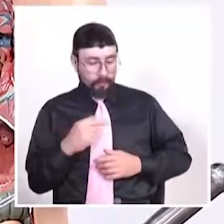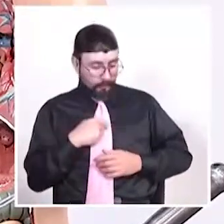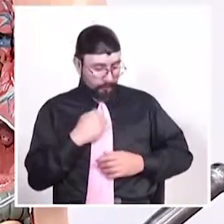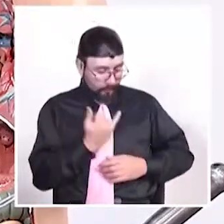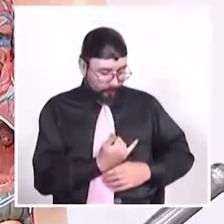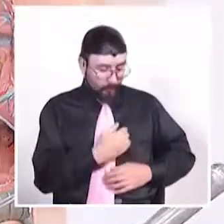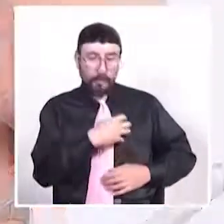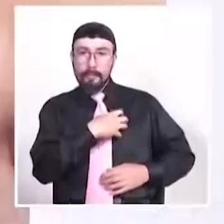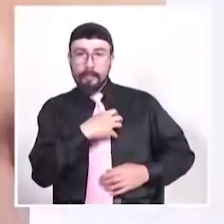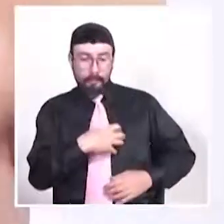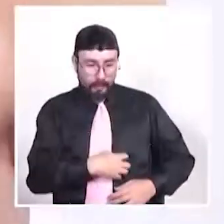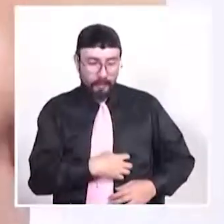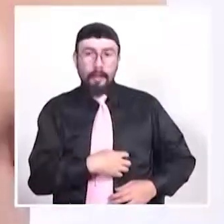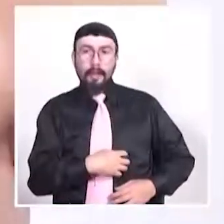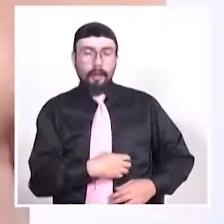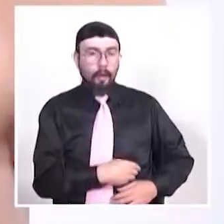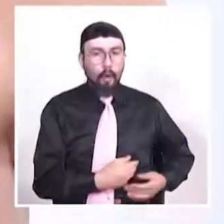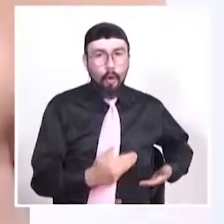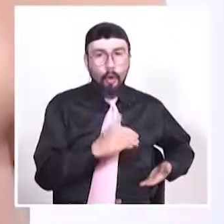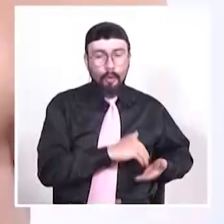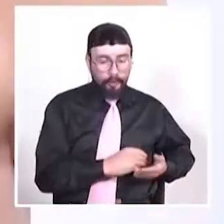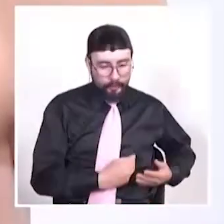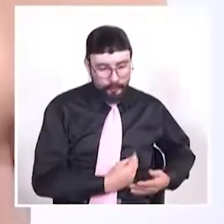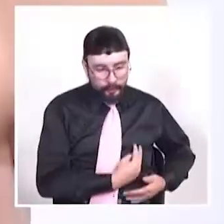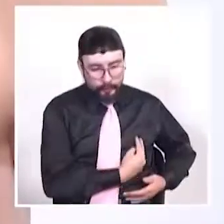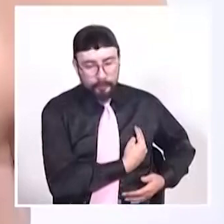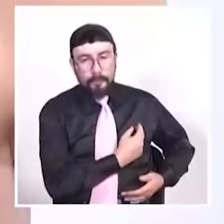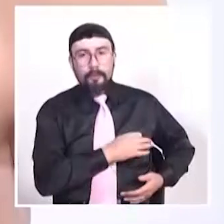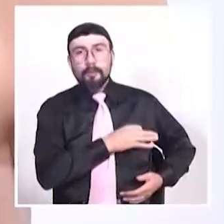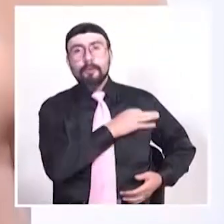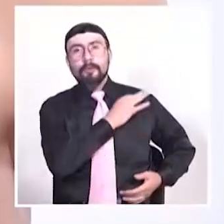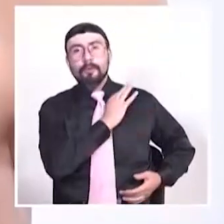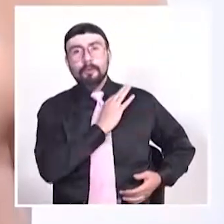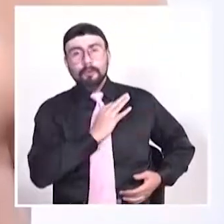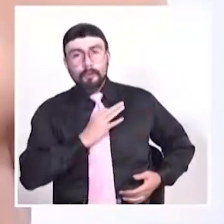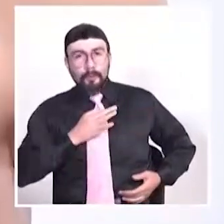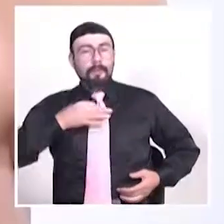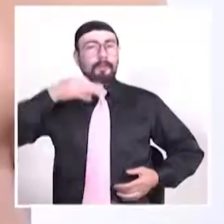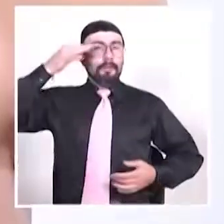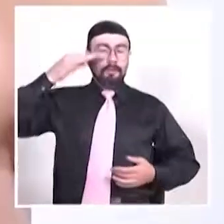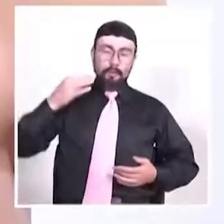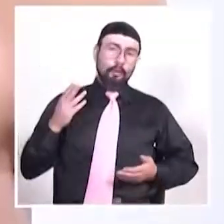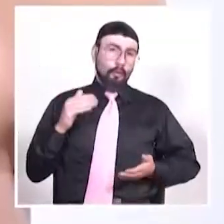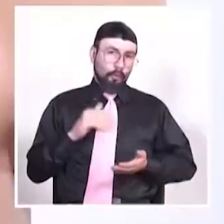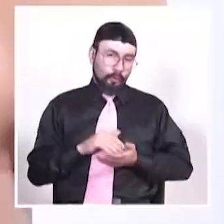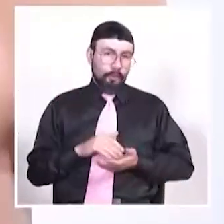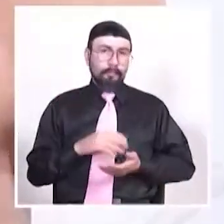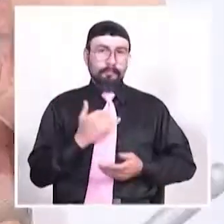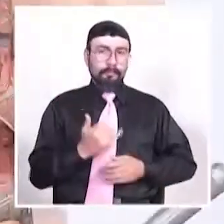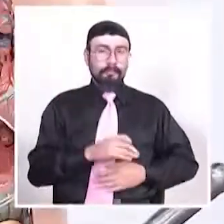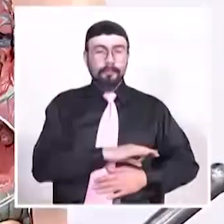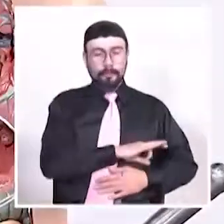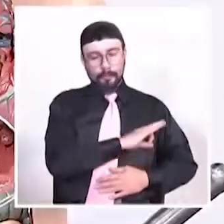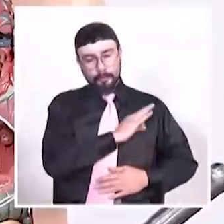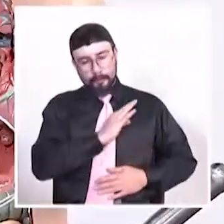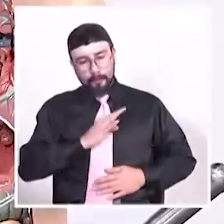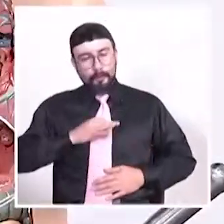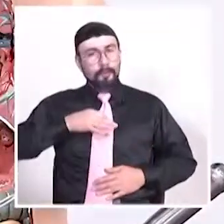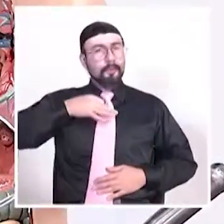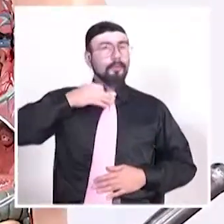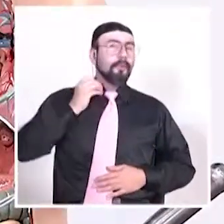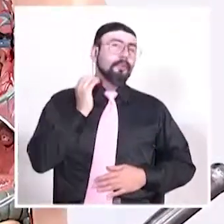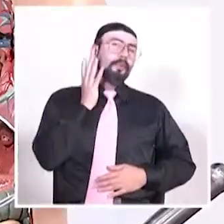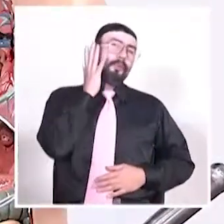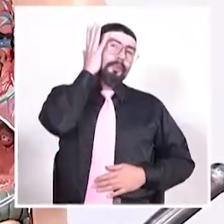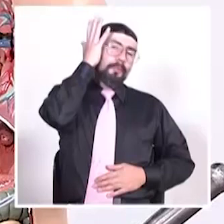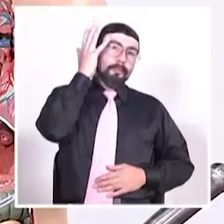ahí al ventrículo izquierdo, y ahí vuelve a salir la sangre por esa aorta que, como explicamos ahorita, pues ascendió al cuello y a la cabeza